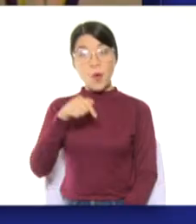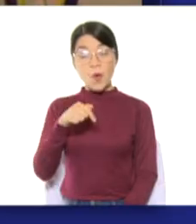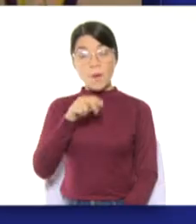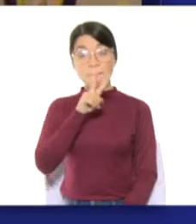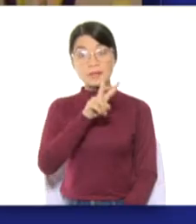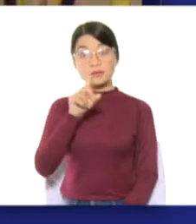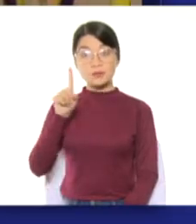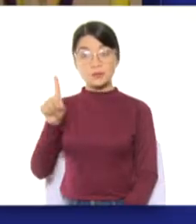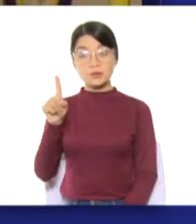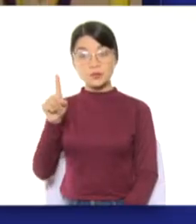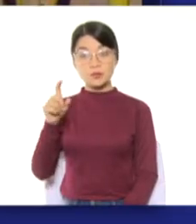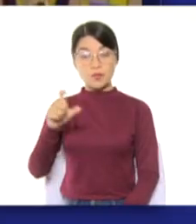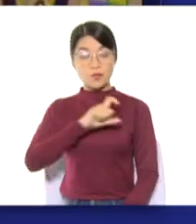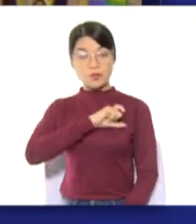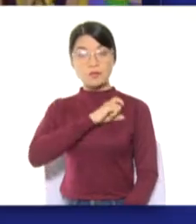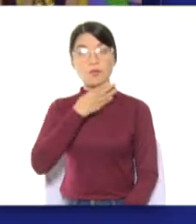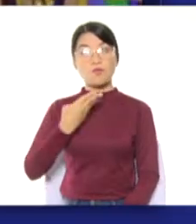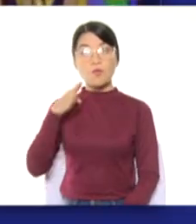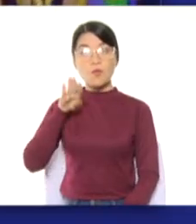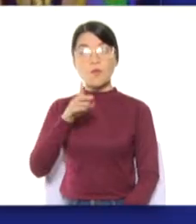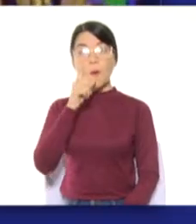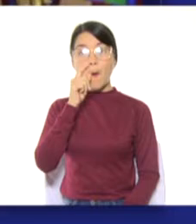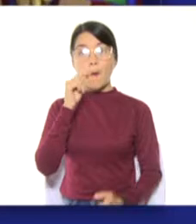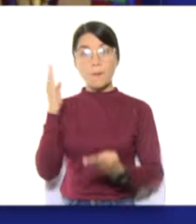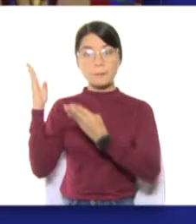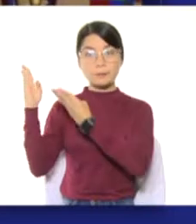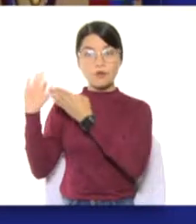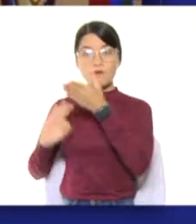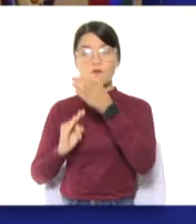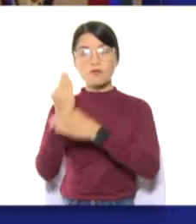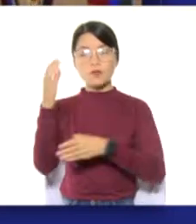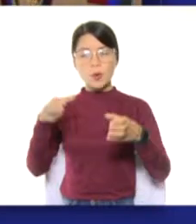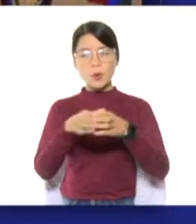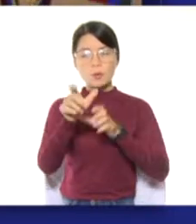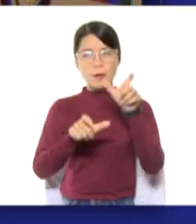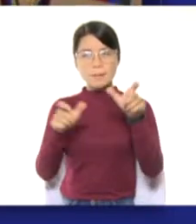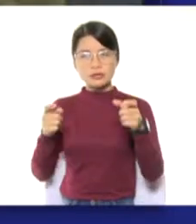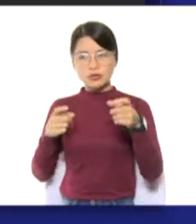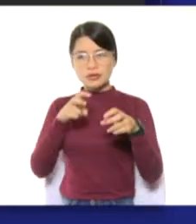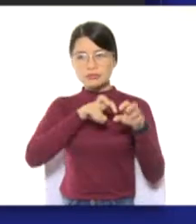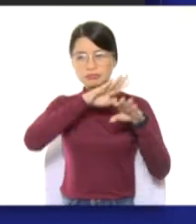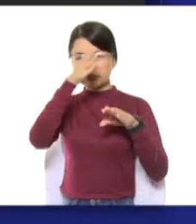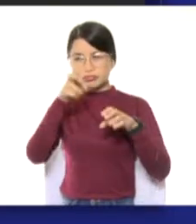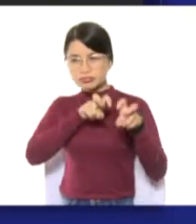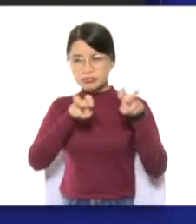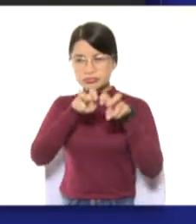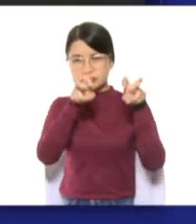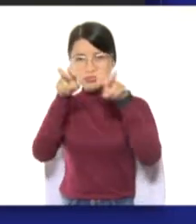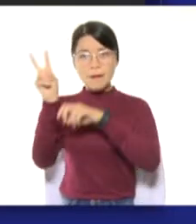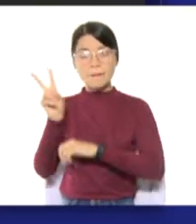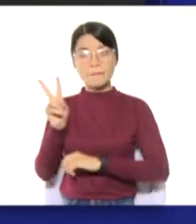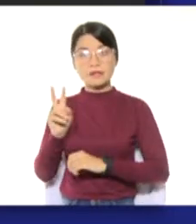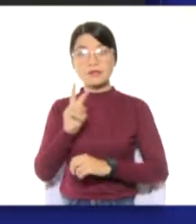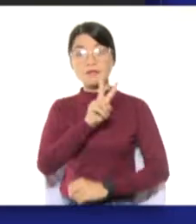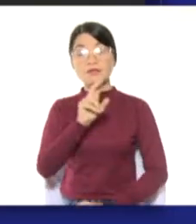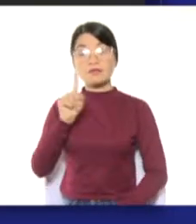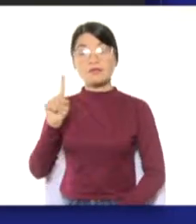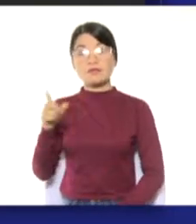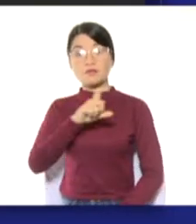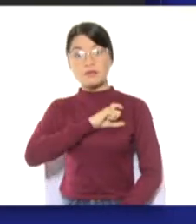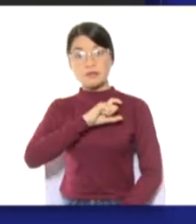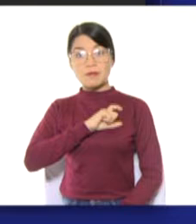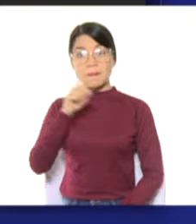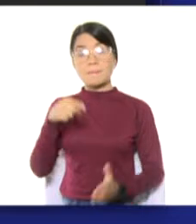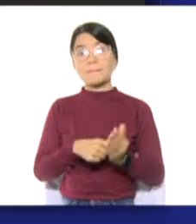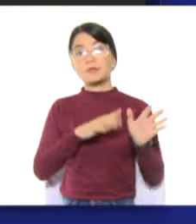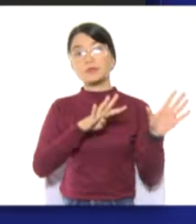21 de enero, fallece Ramón Ocando, fundador de Scout de Venezuela. 21 de enero de 1995 en